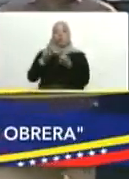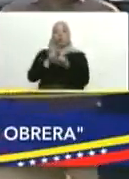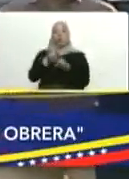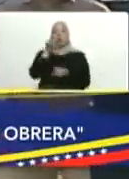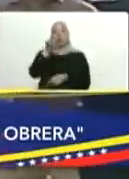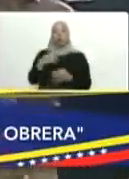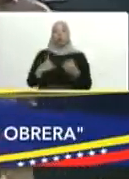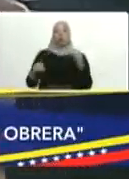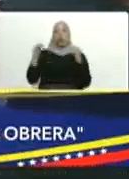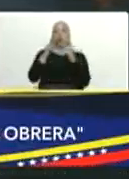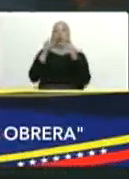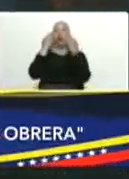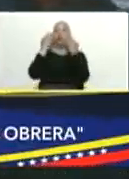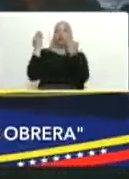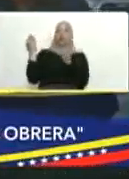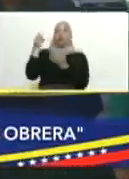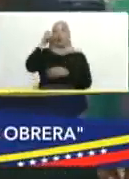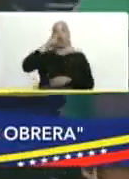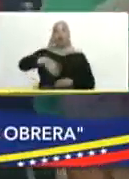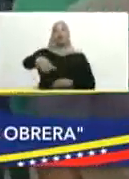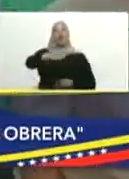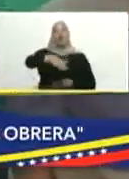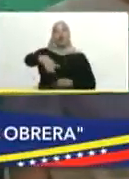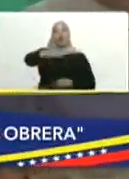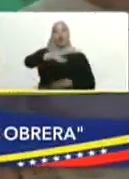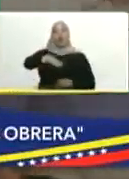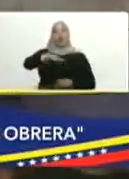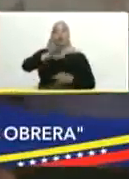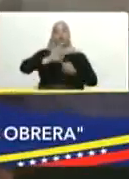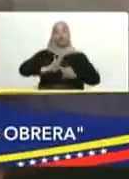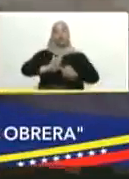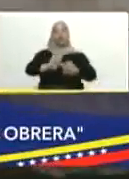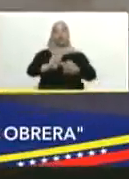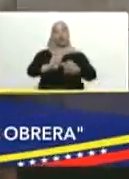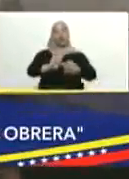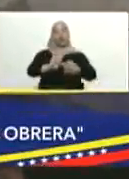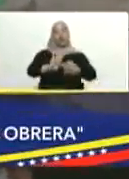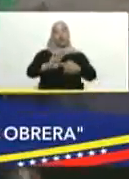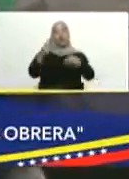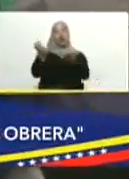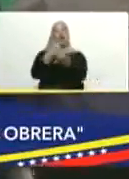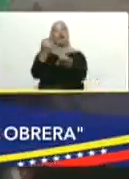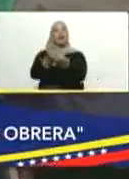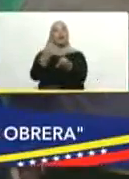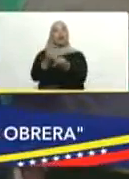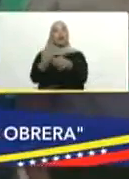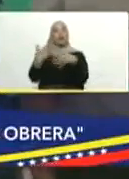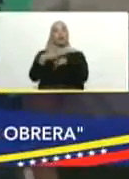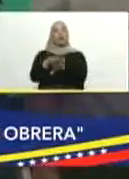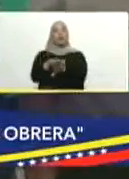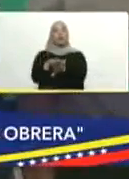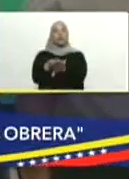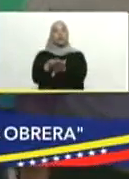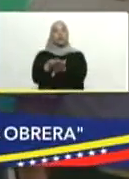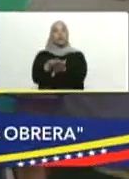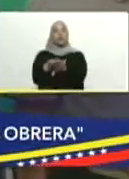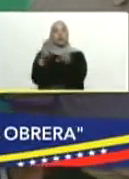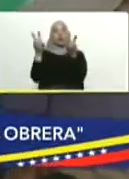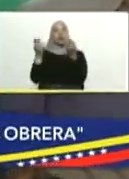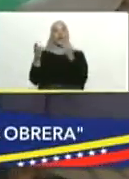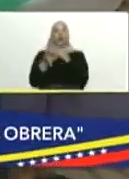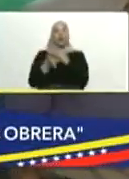y bueno vamos a mostrarle al país lo que es el trabajo de invención de